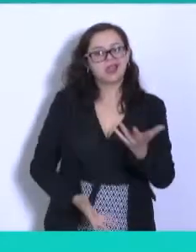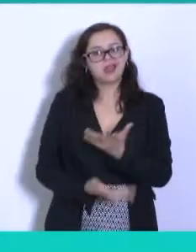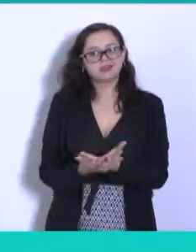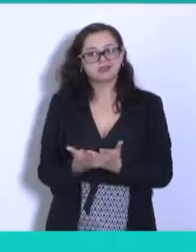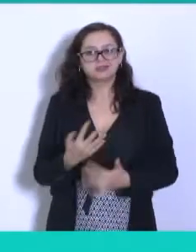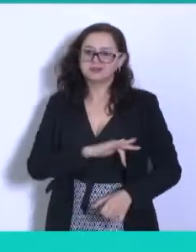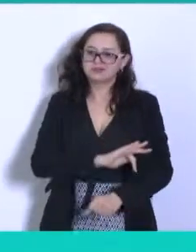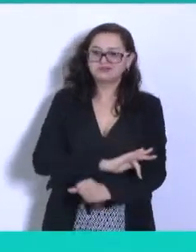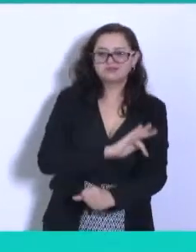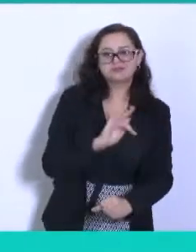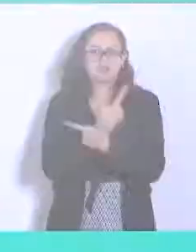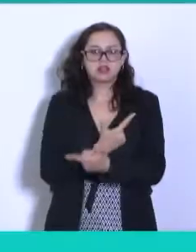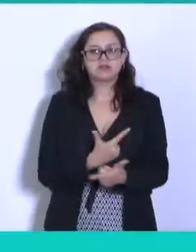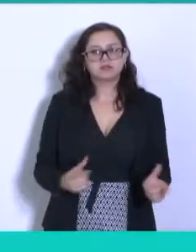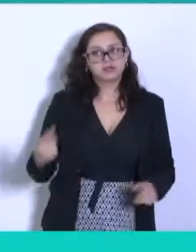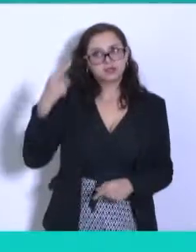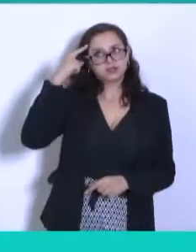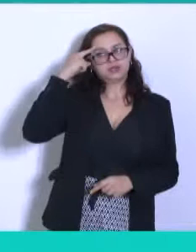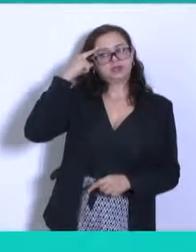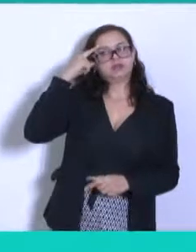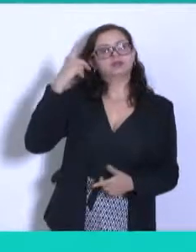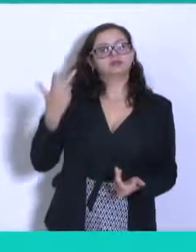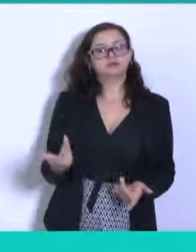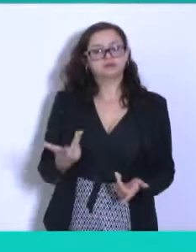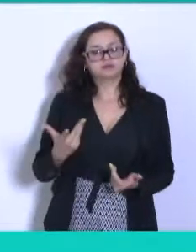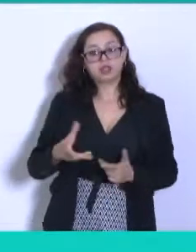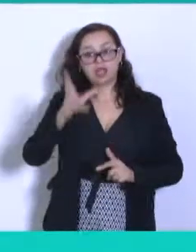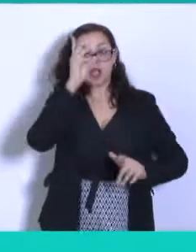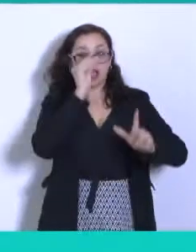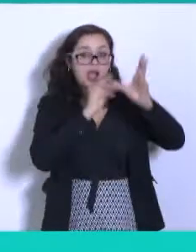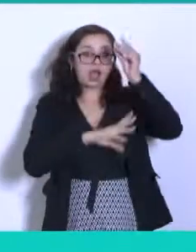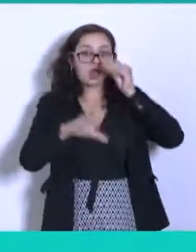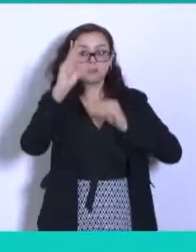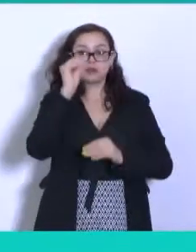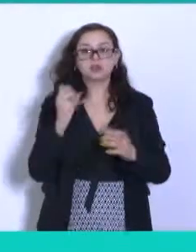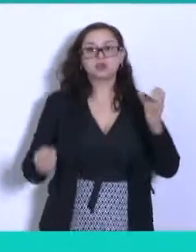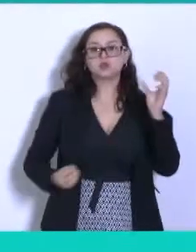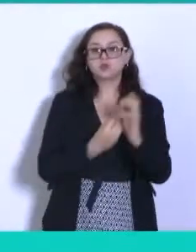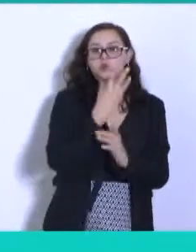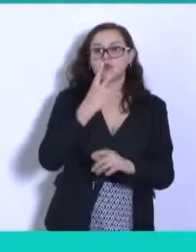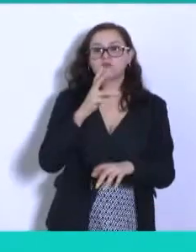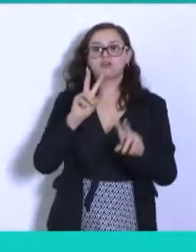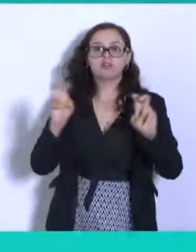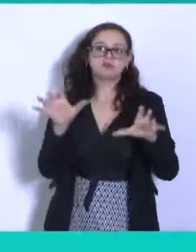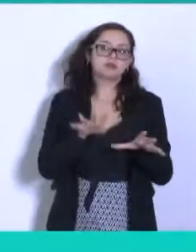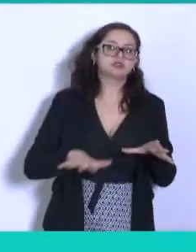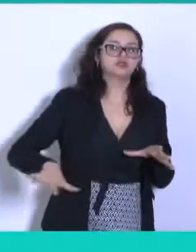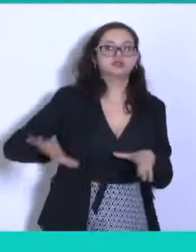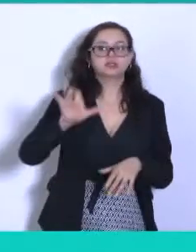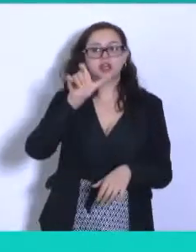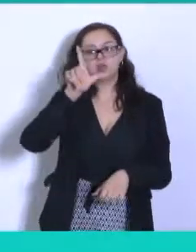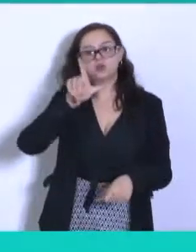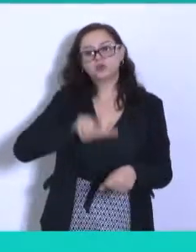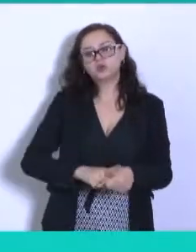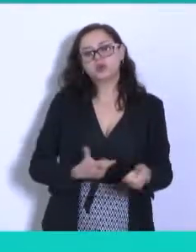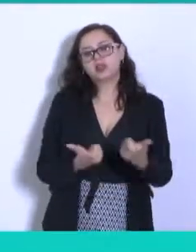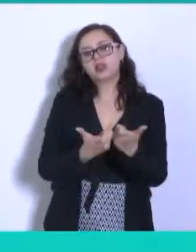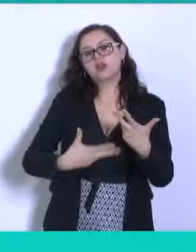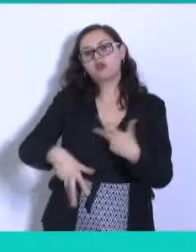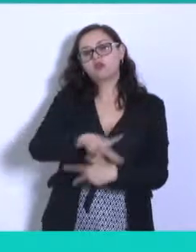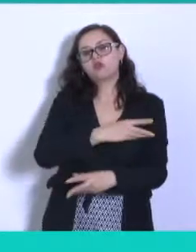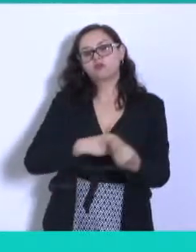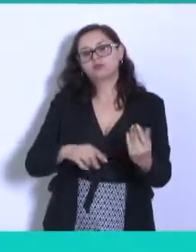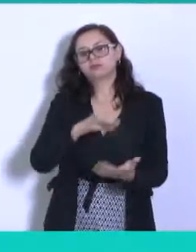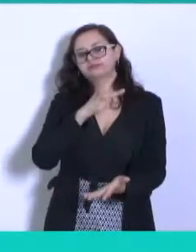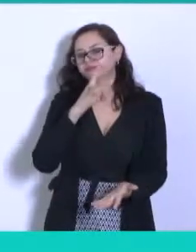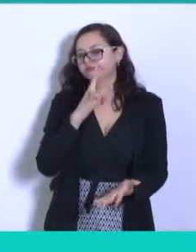a favor de la calidad de la educación. La generación de conocimiento y la capacidad para innovar en los ámbitos social, económico y cultural solo será posible con educación